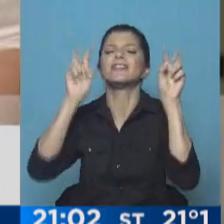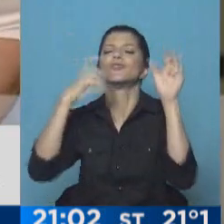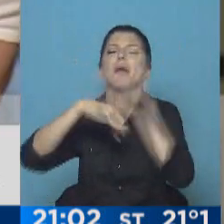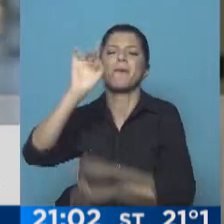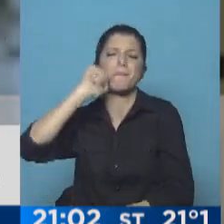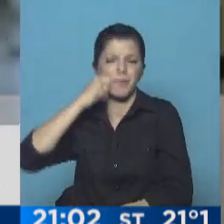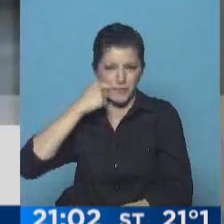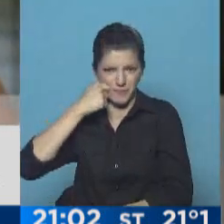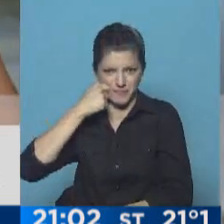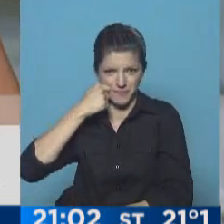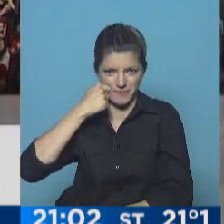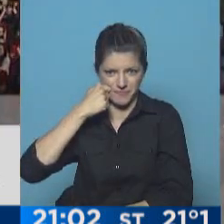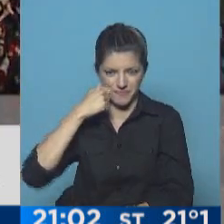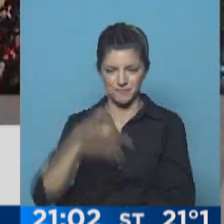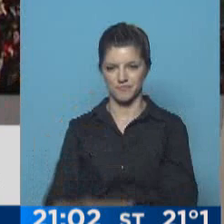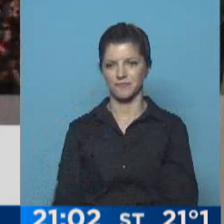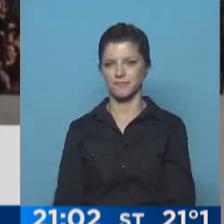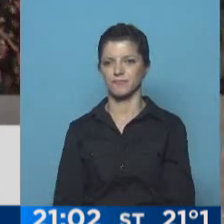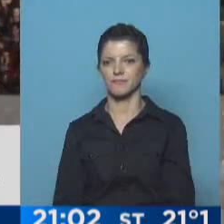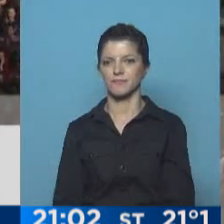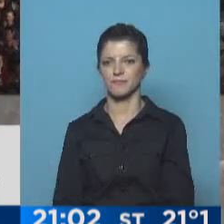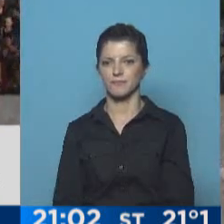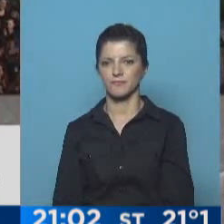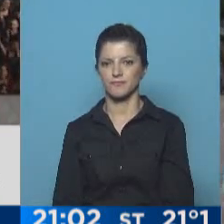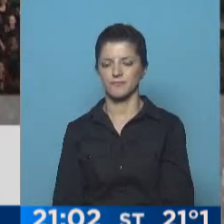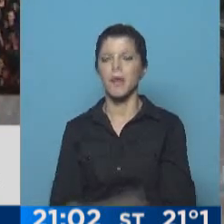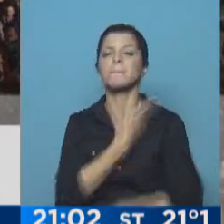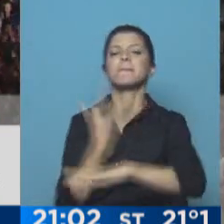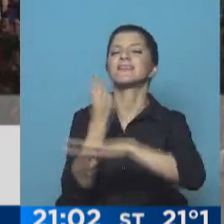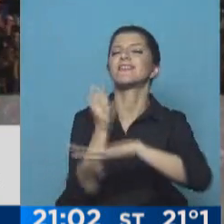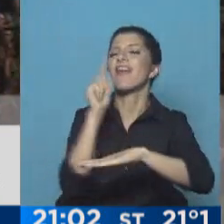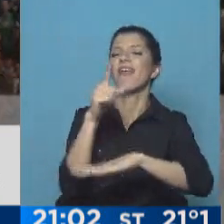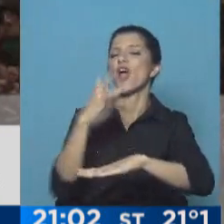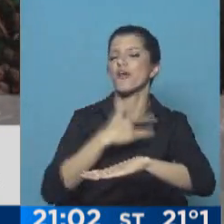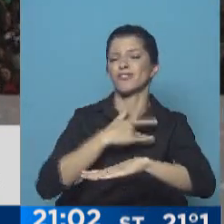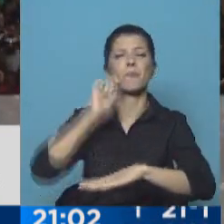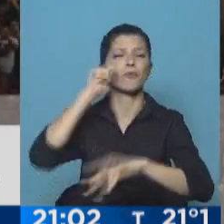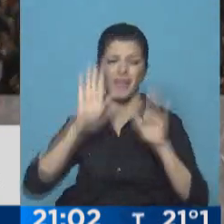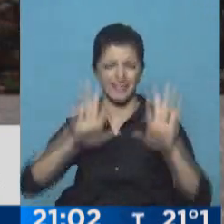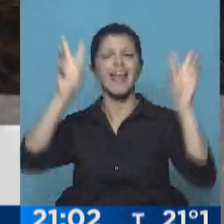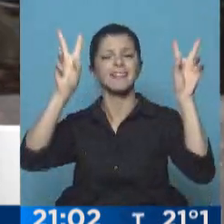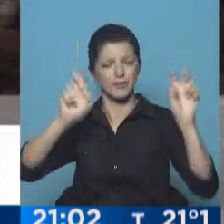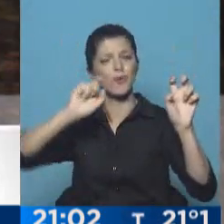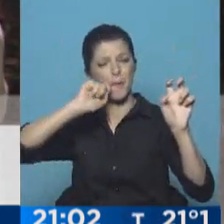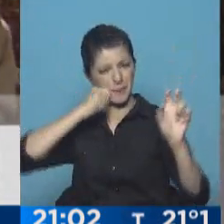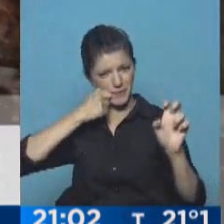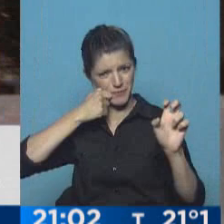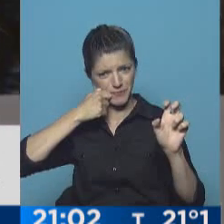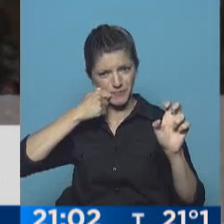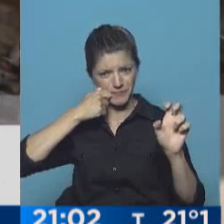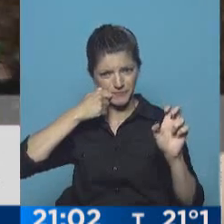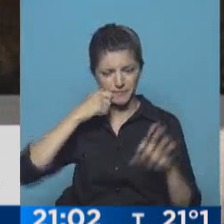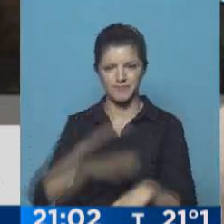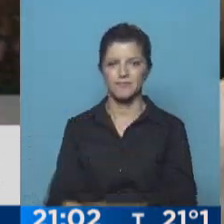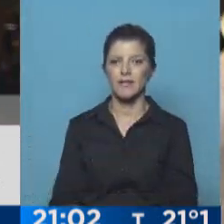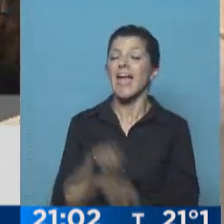me gustaría Ese es el título que más me gustaría eso